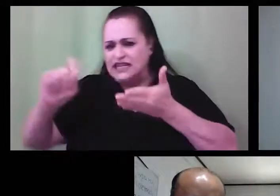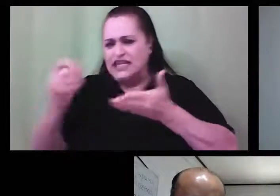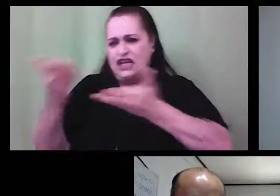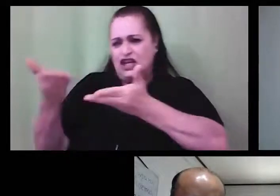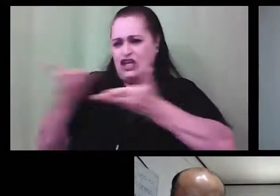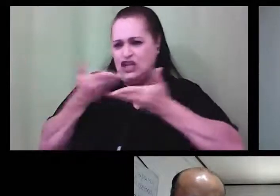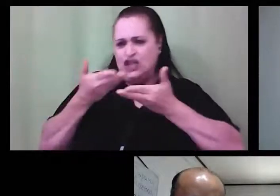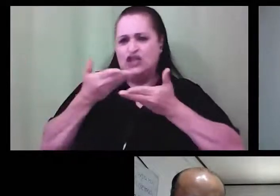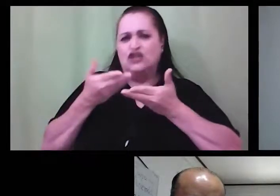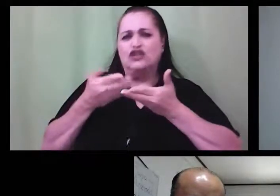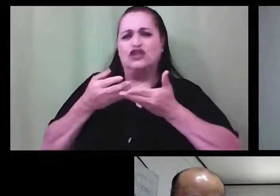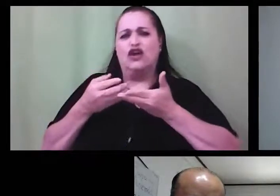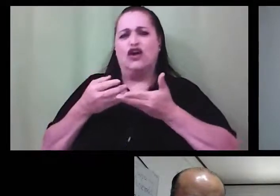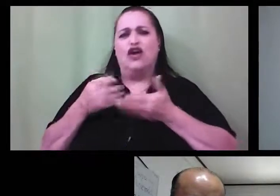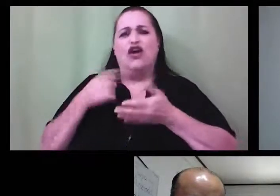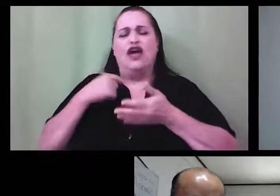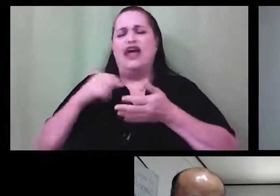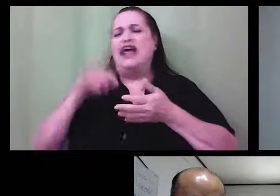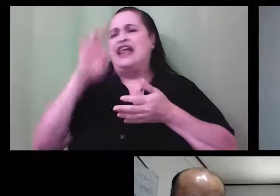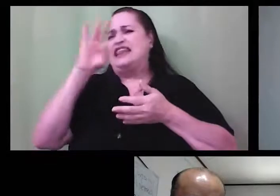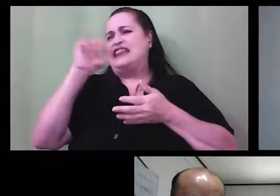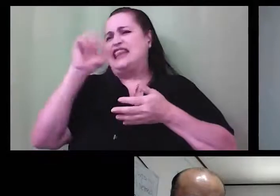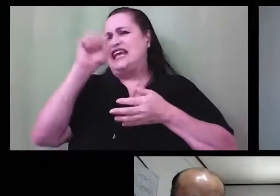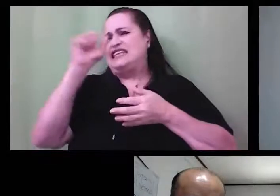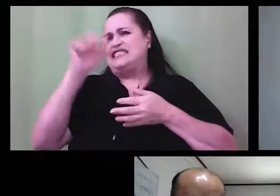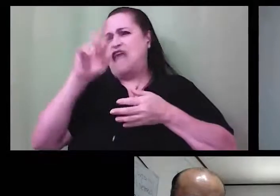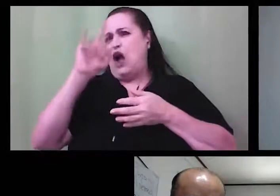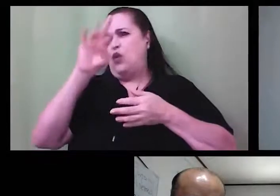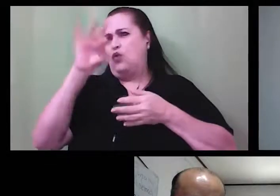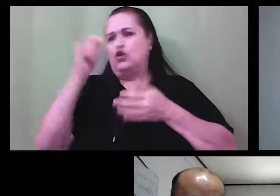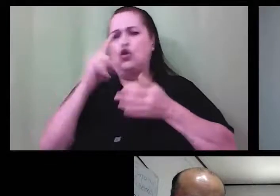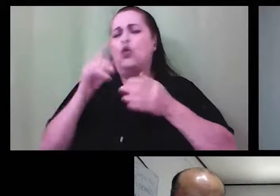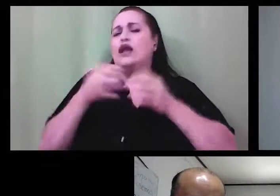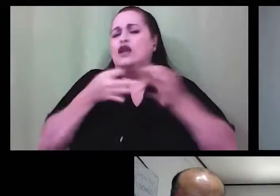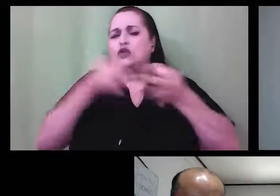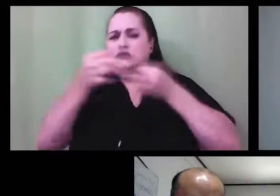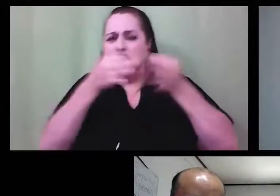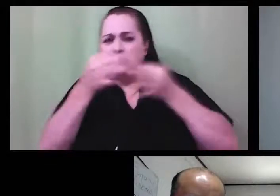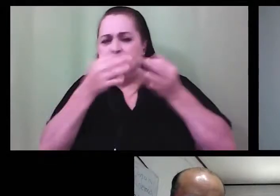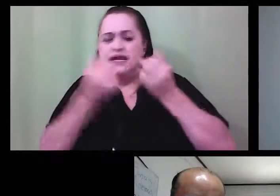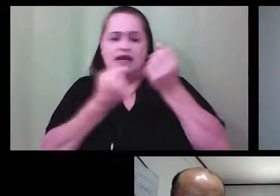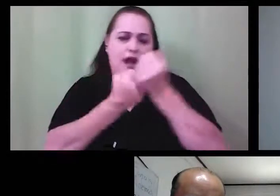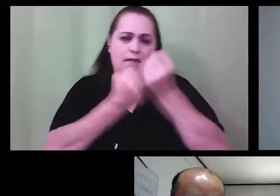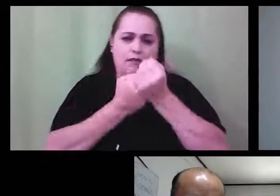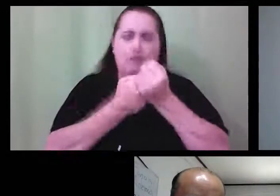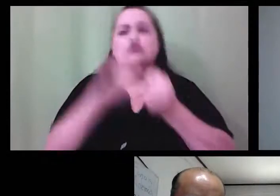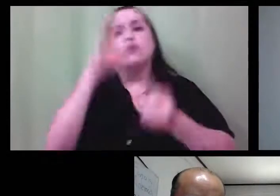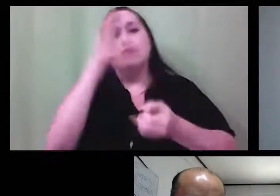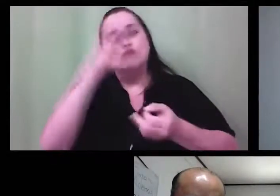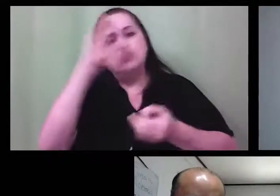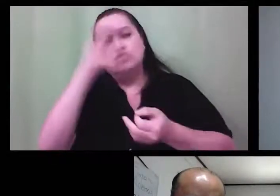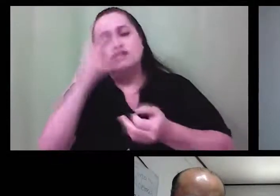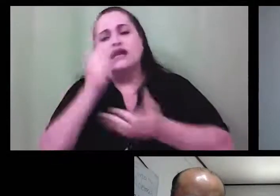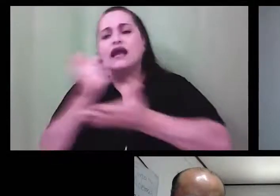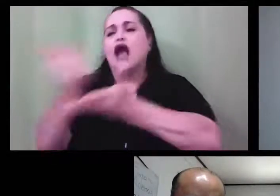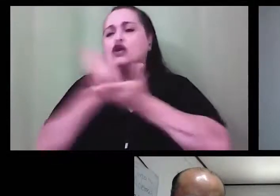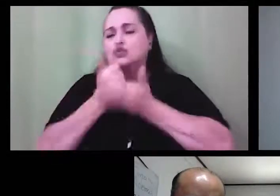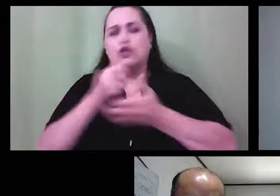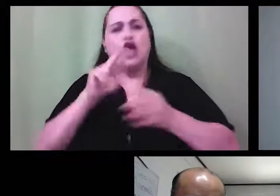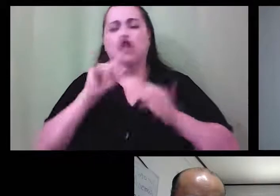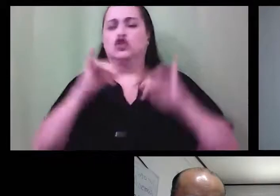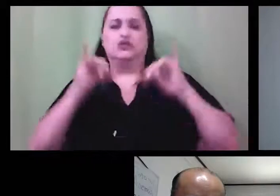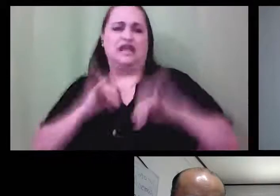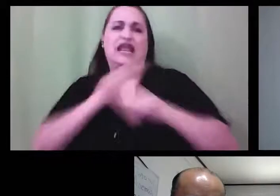un tesaurio, le instruye, le apoya, pero busquen ayuda, no se queden de